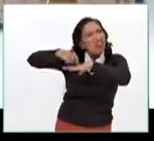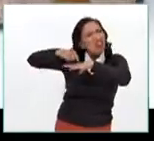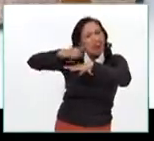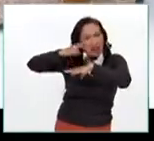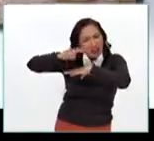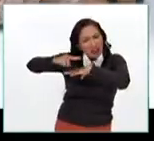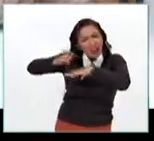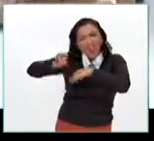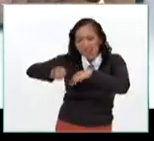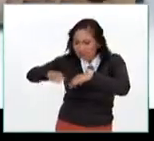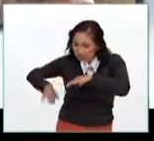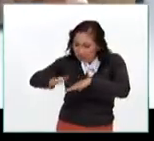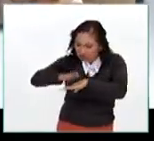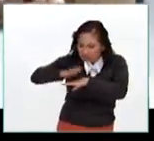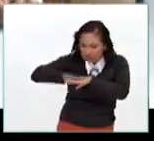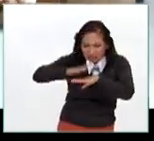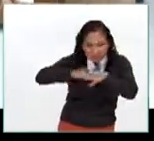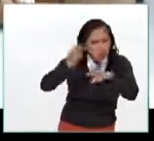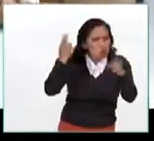¿no? Ven como